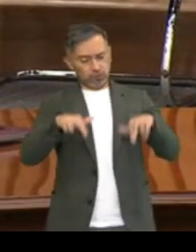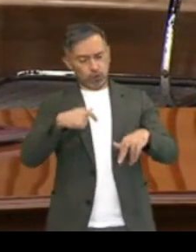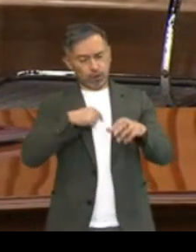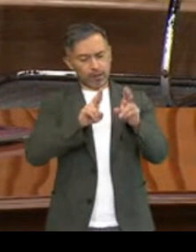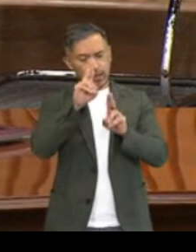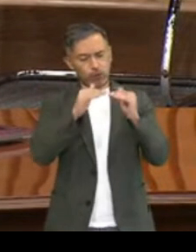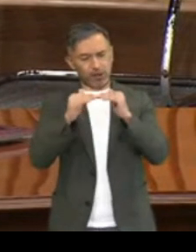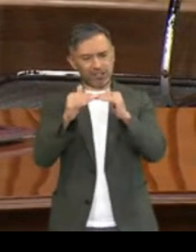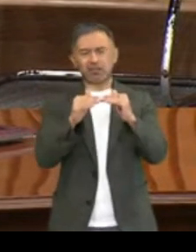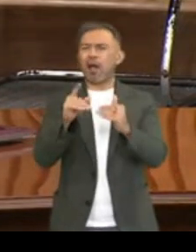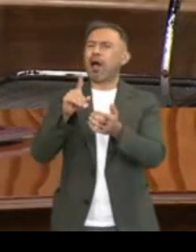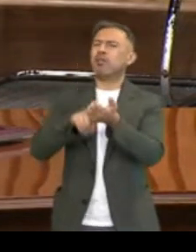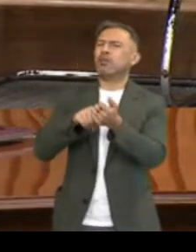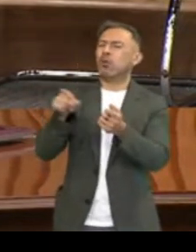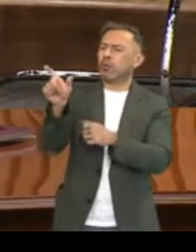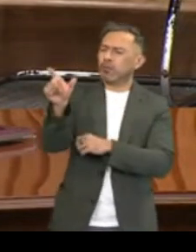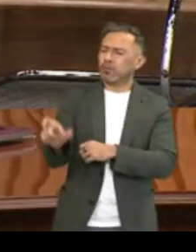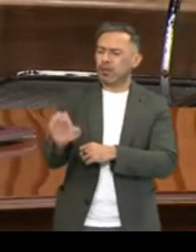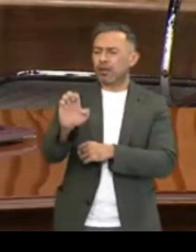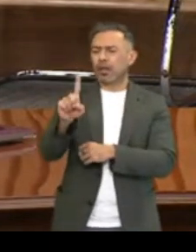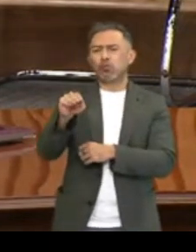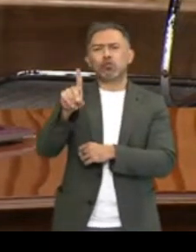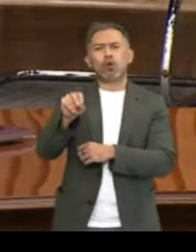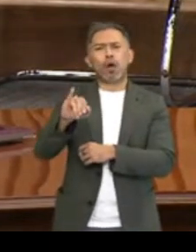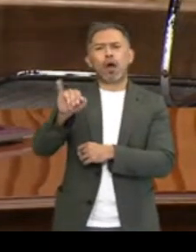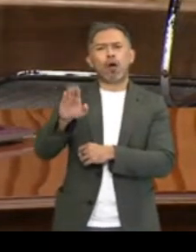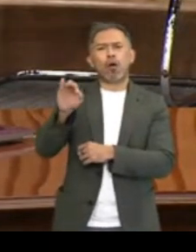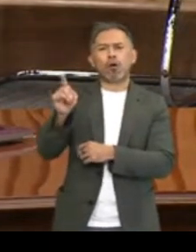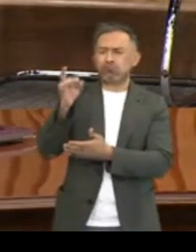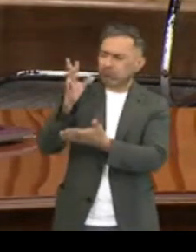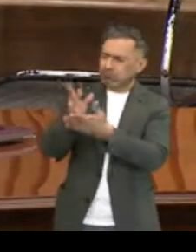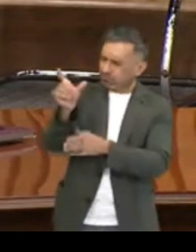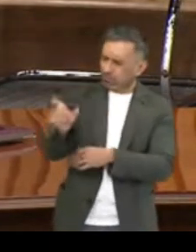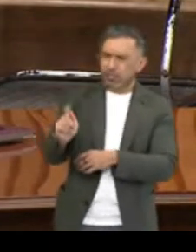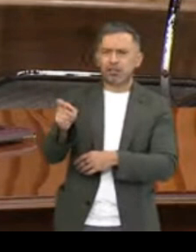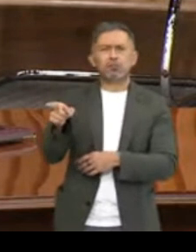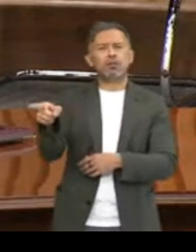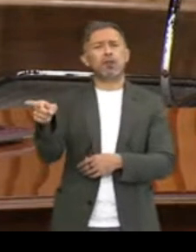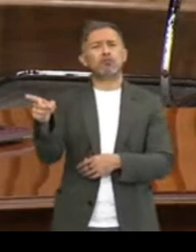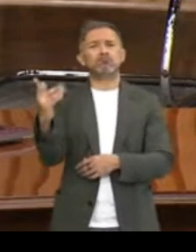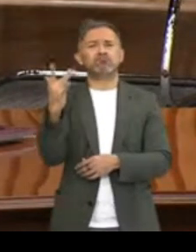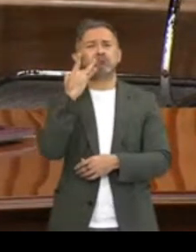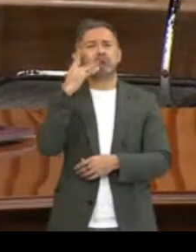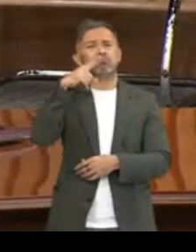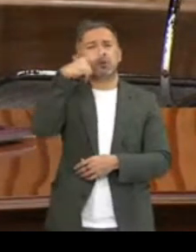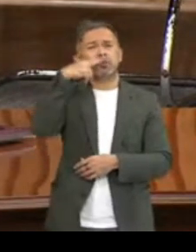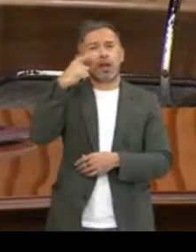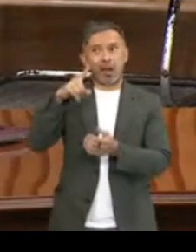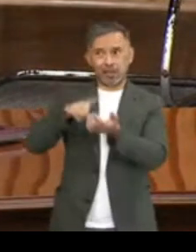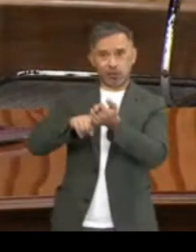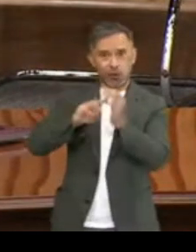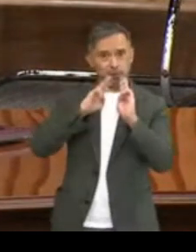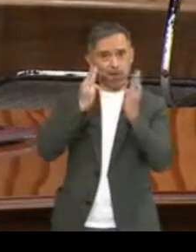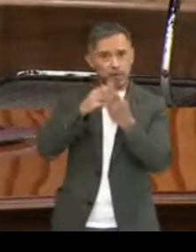encarna Edmundo Jacobo. ¿De qué se representa, de qué nivel de soberbia representa de parte de la mafia electoral